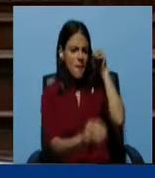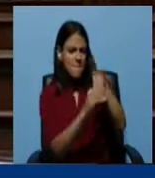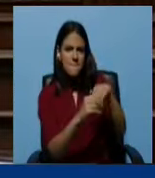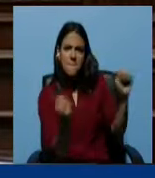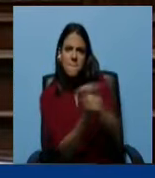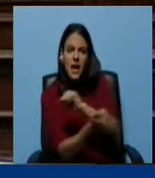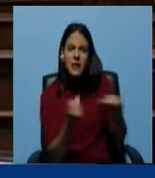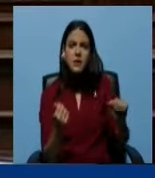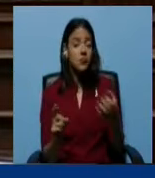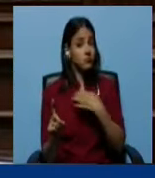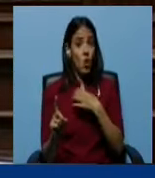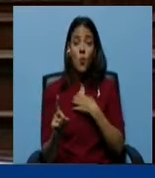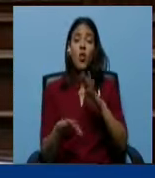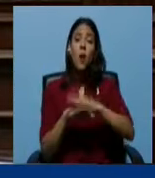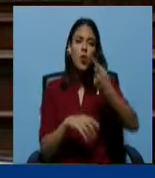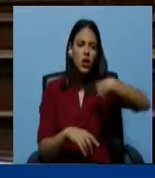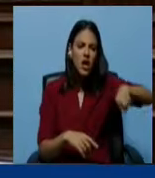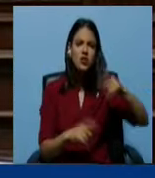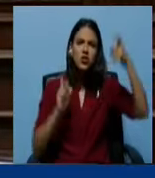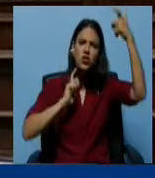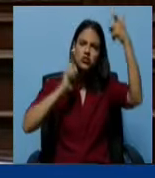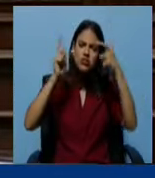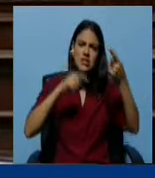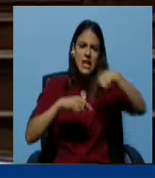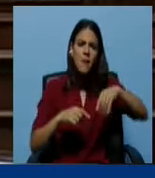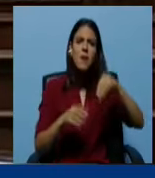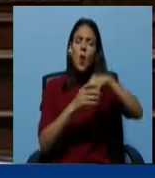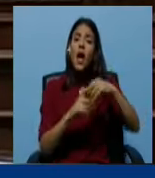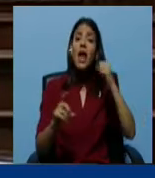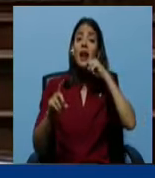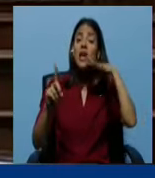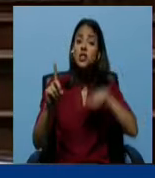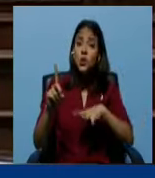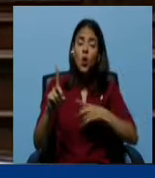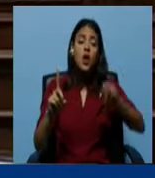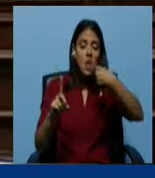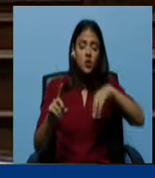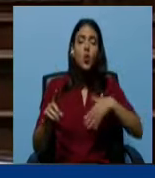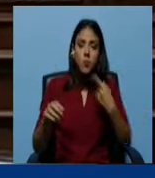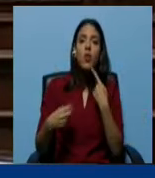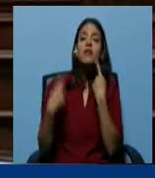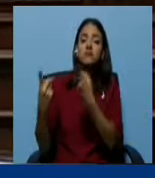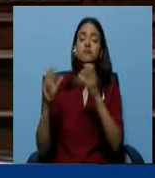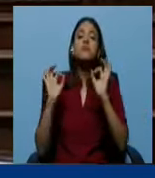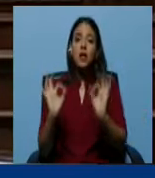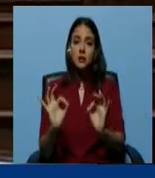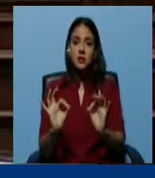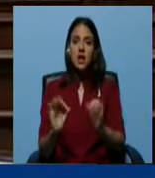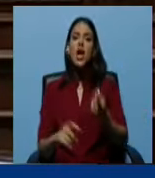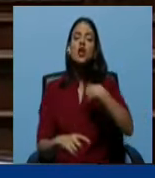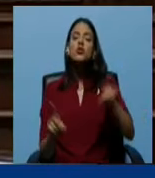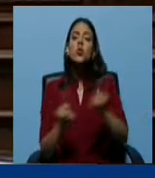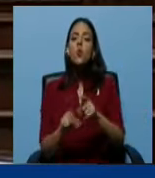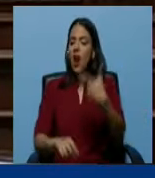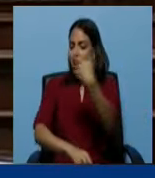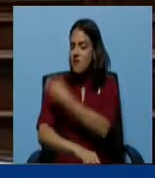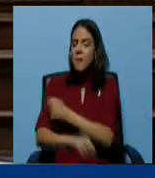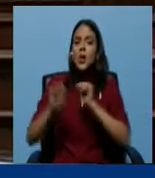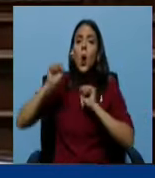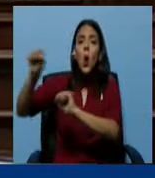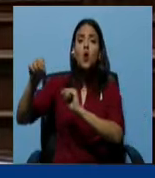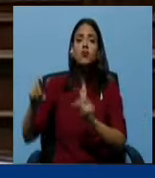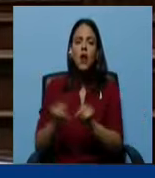indestructible, porque el chavismo en este momento en la historia puede decir, está vacunado contra la